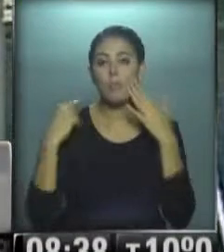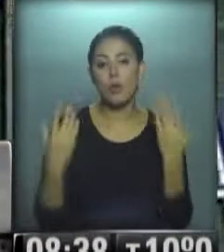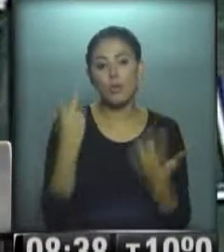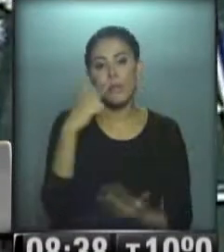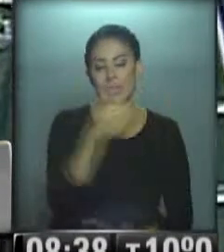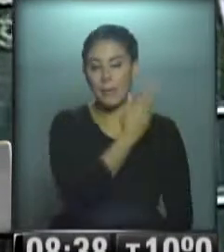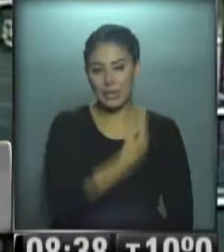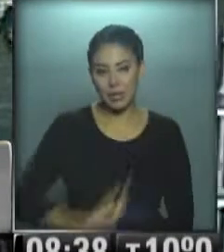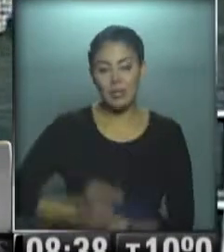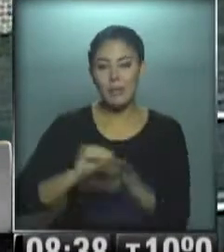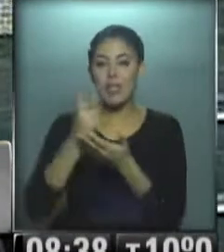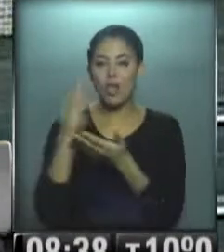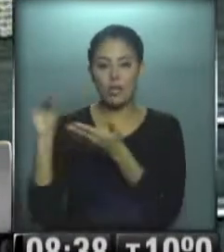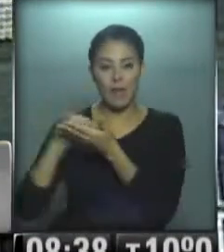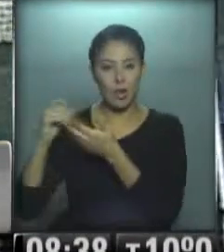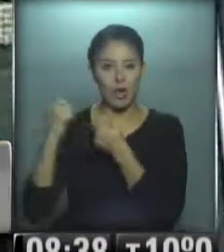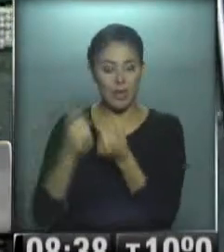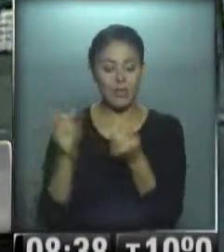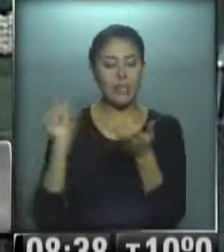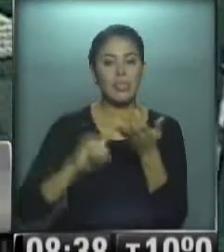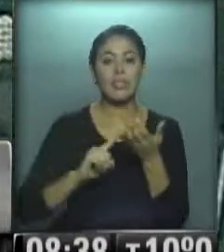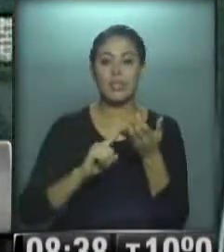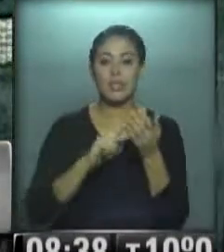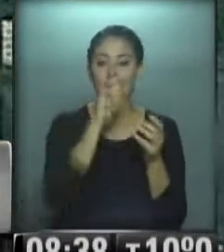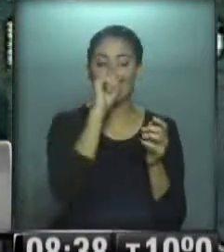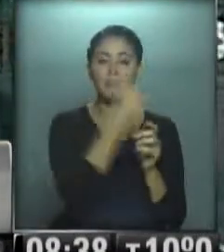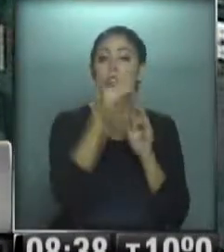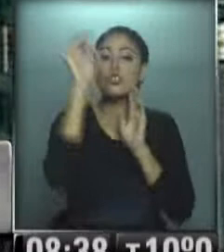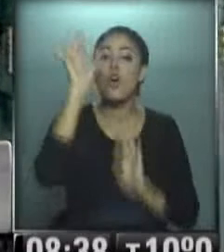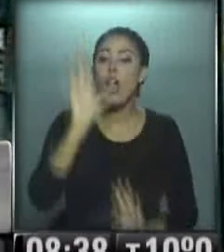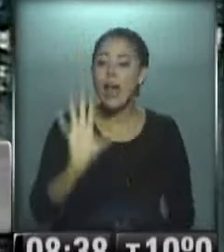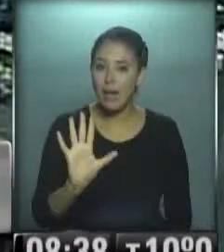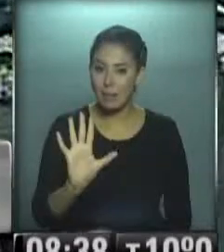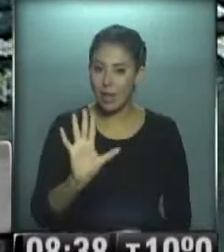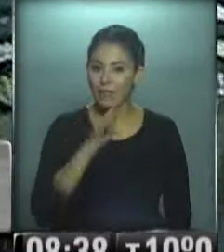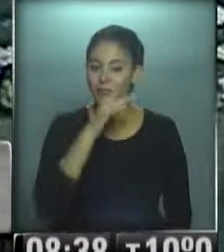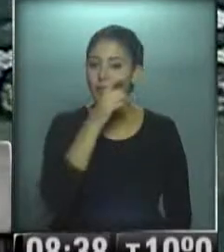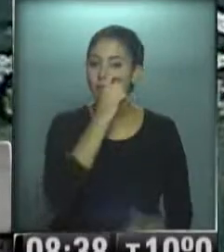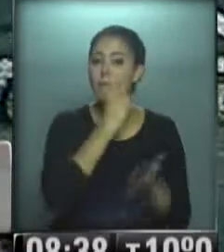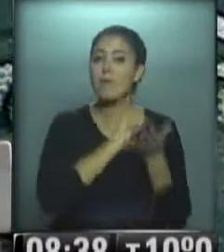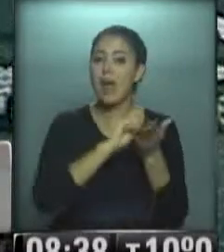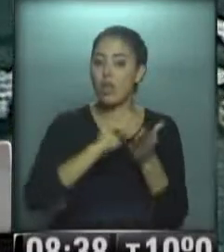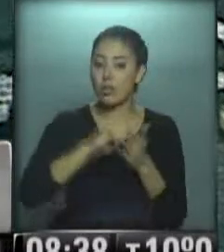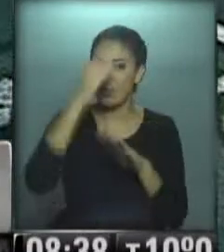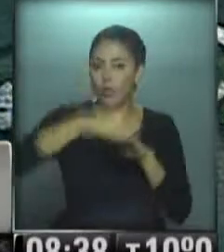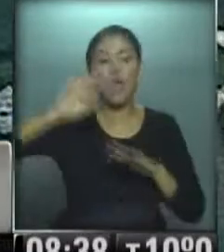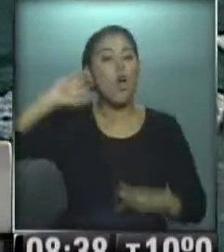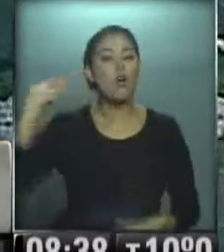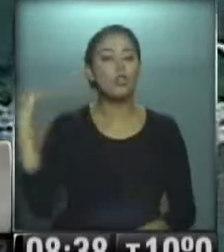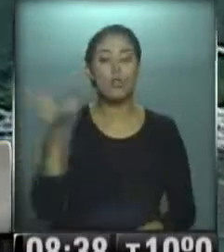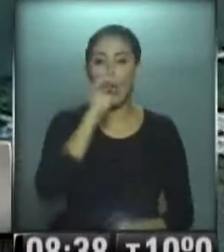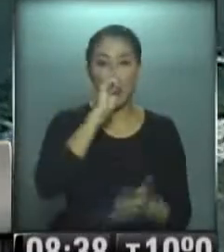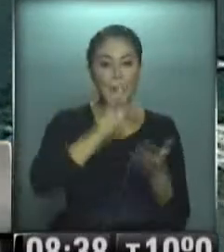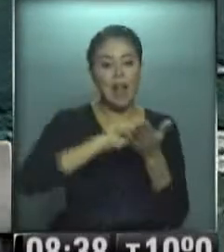vicepresidente con sus dos abogados y las partes presentes solamente habrá una restricción periodística estará toda la guardia periodística